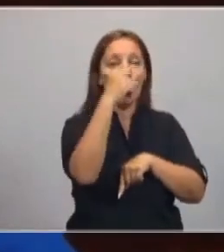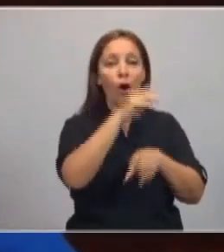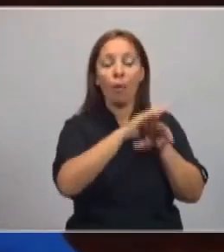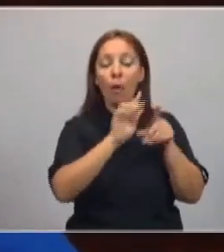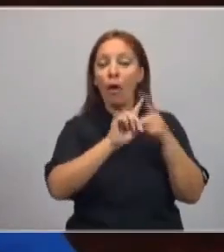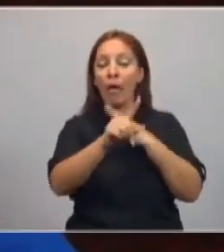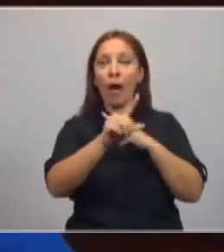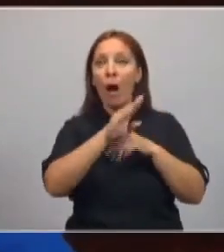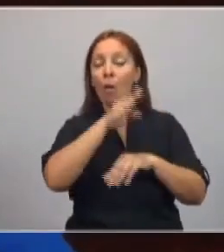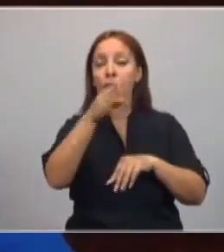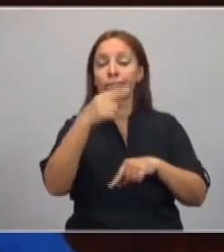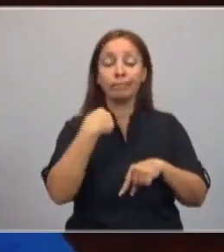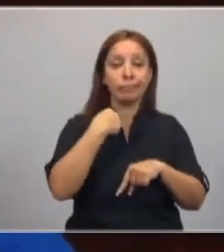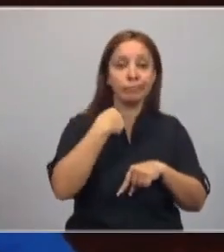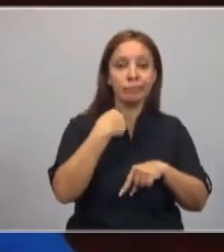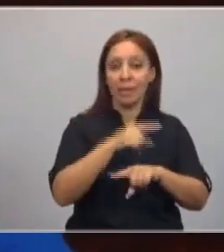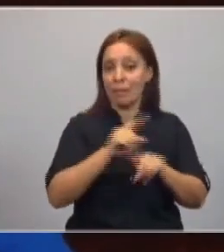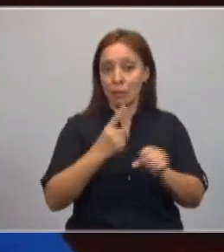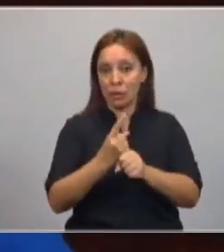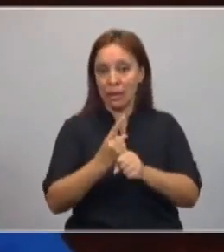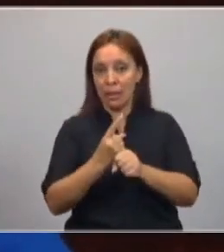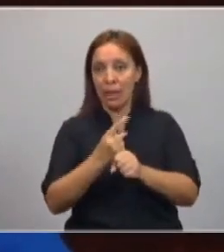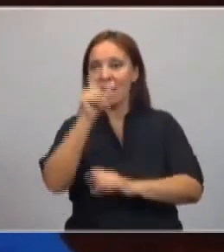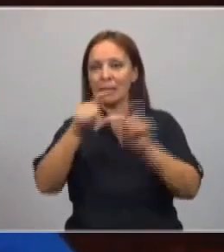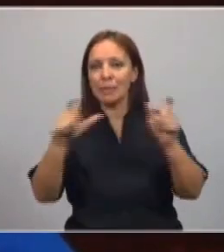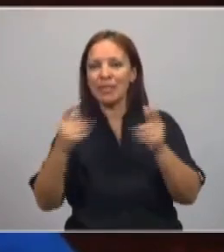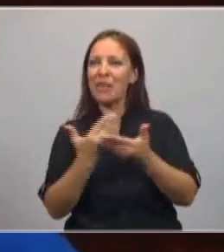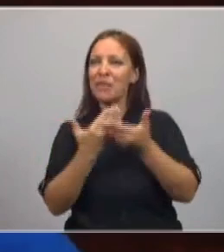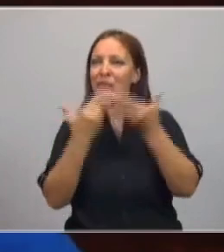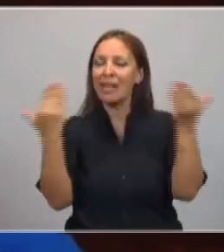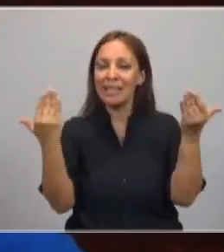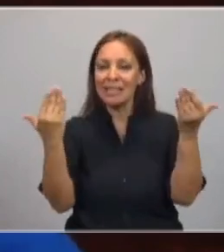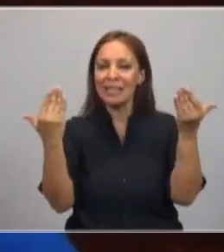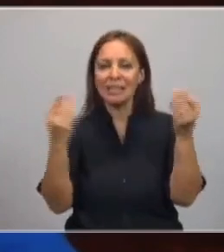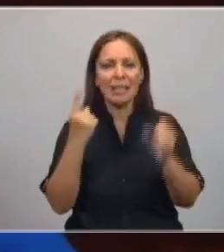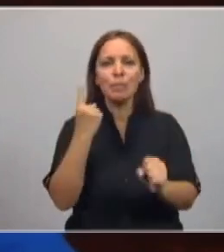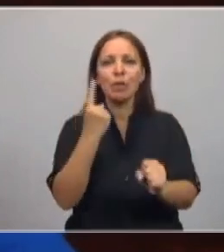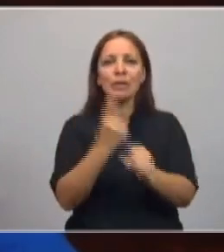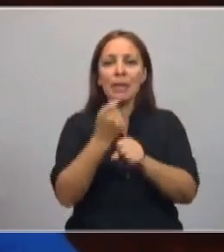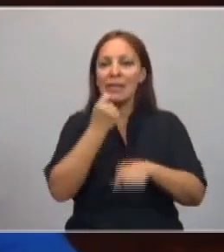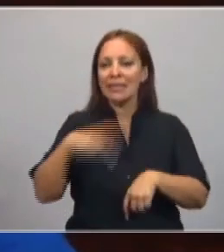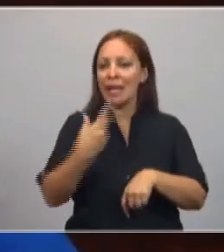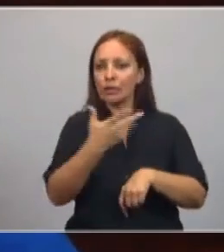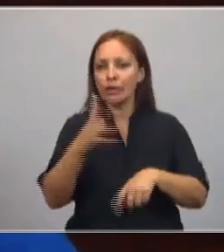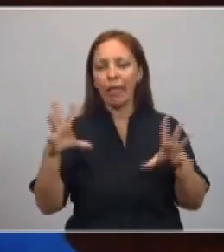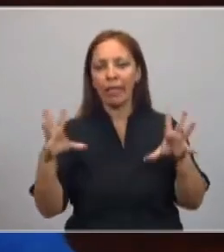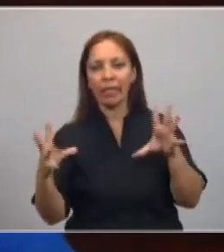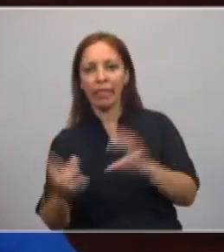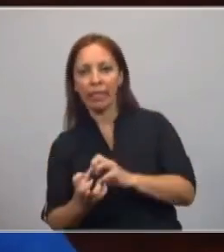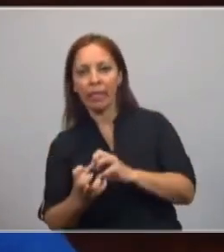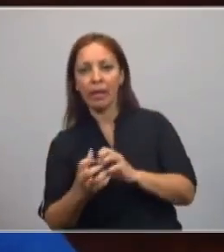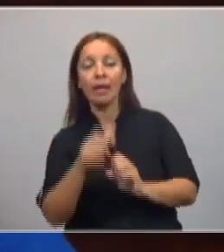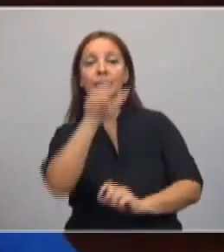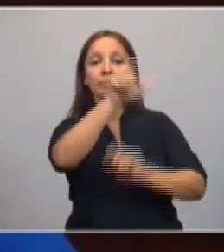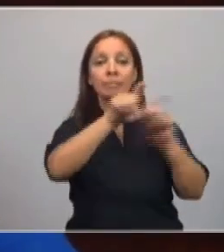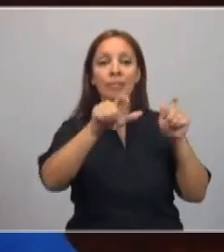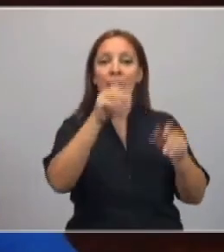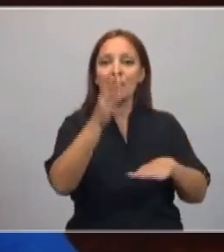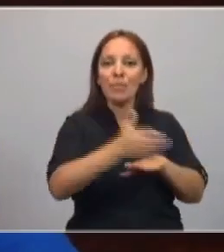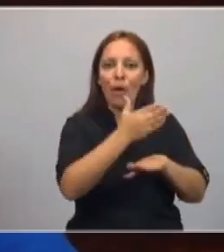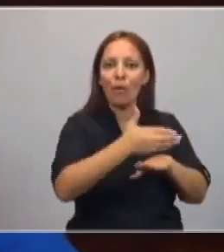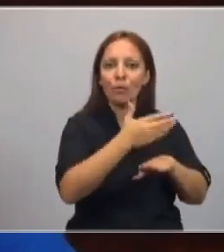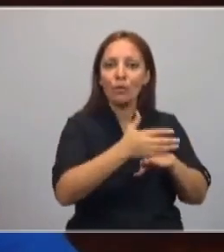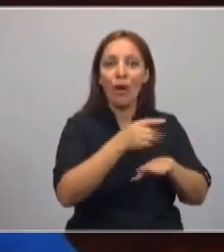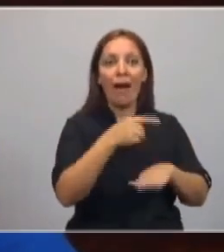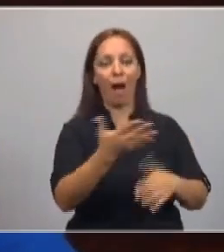persona puede alcanzar su felicidad en una sociedad que se desintegra. Ningún productor puede